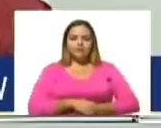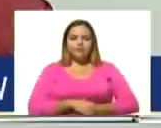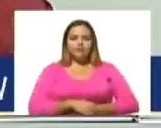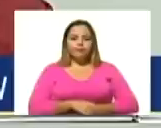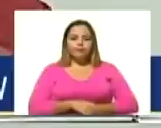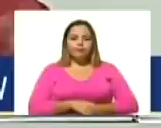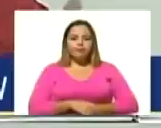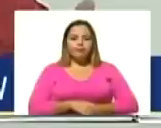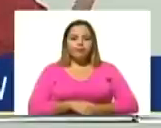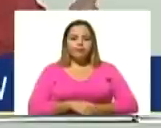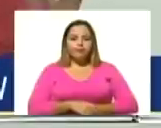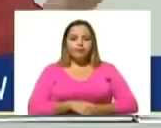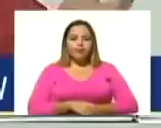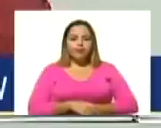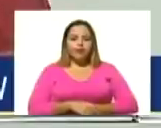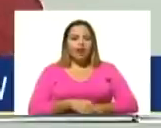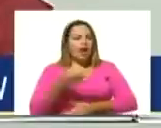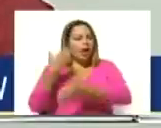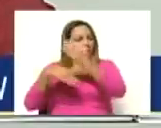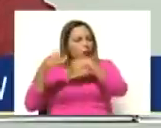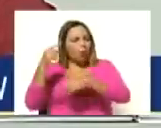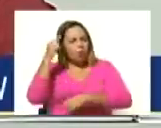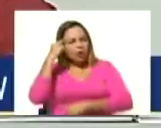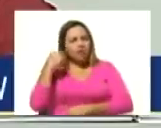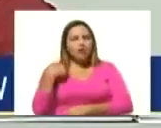eso yo estos días pensando ahí,